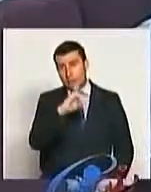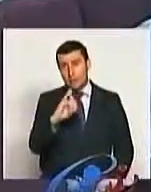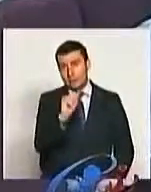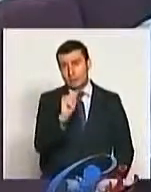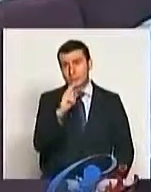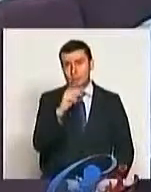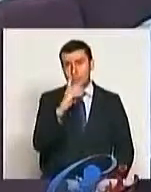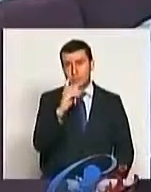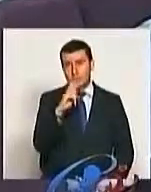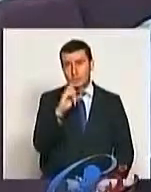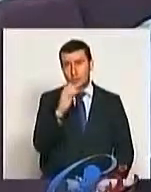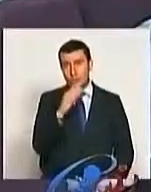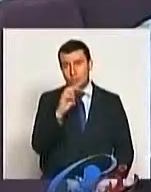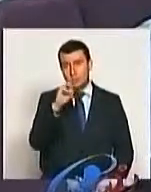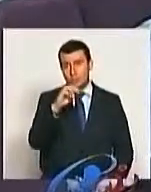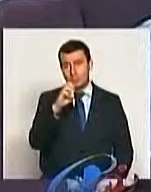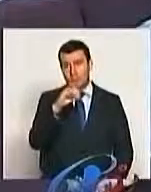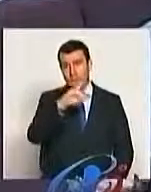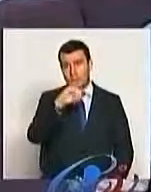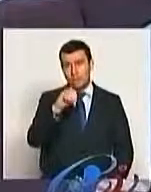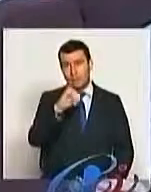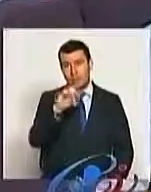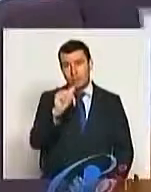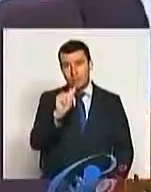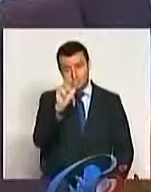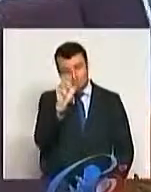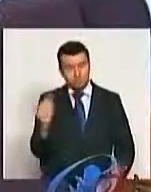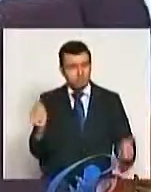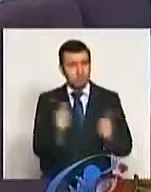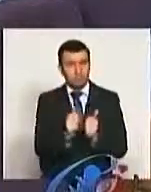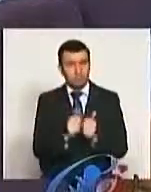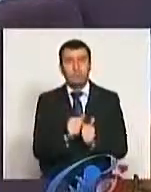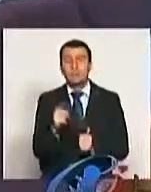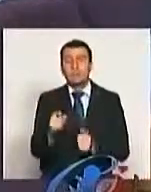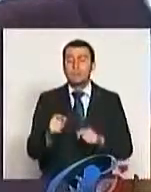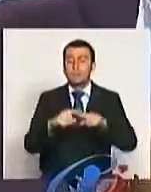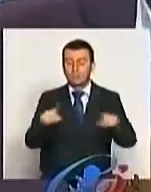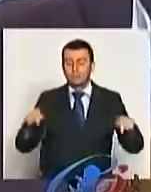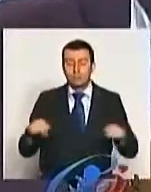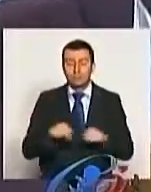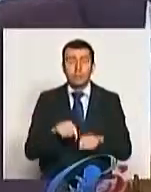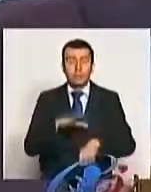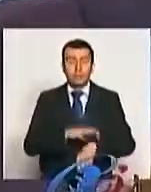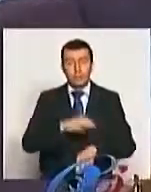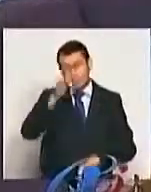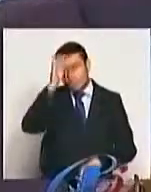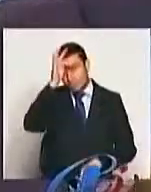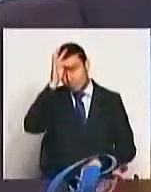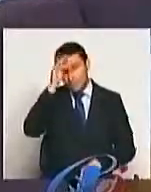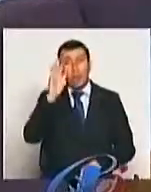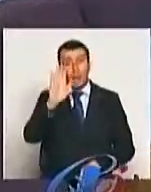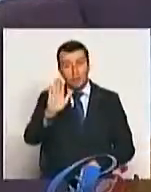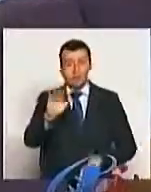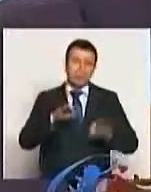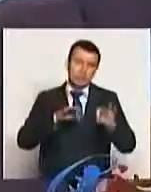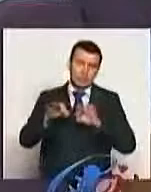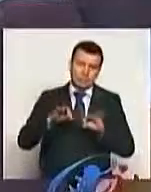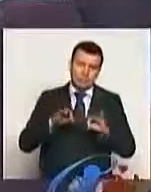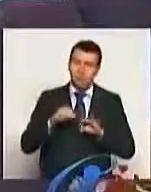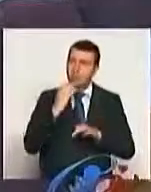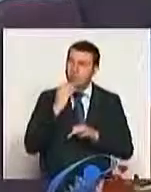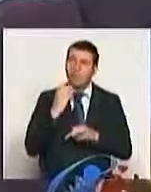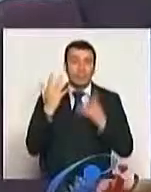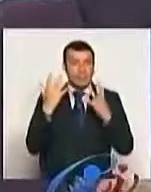para nosotros en nuestro parque médico y además les voy a contar unos casos clínicos bien interesantes que uno encuentra. Uno quisiera